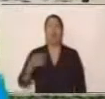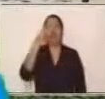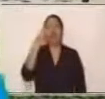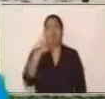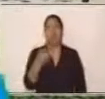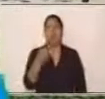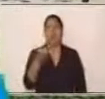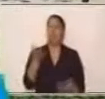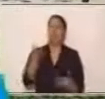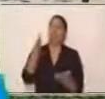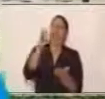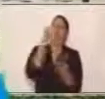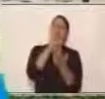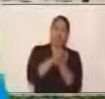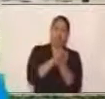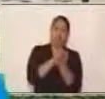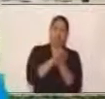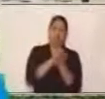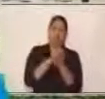esta forma.